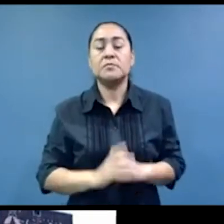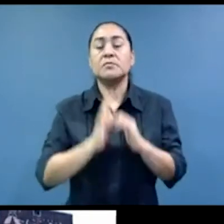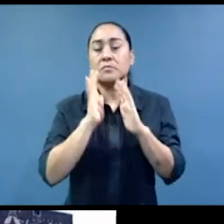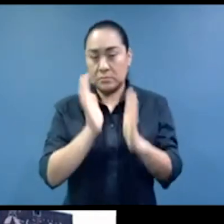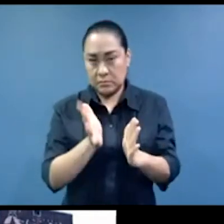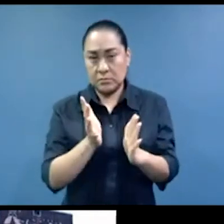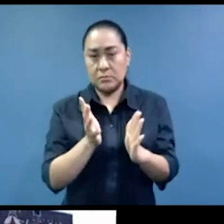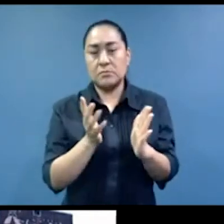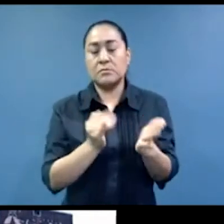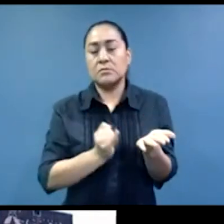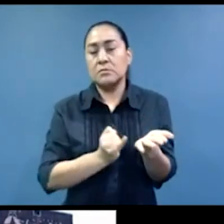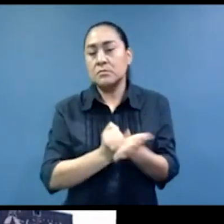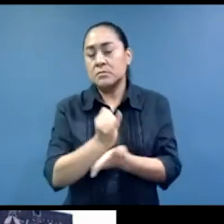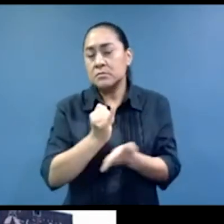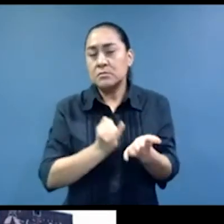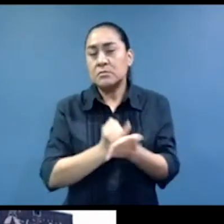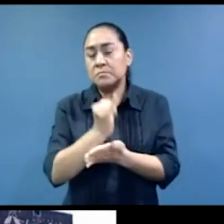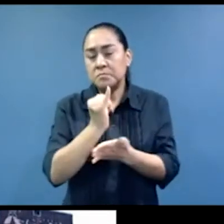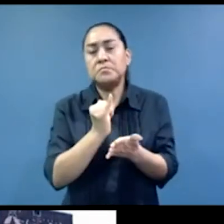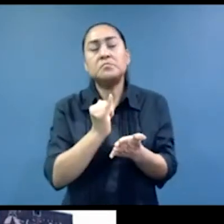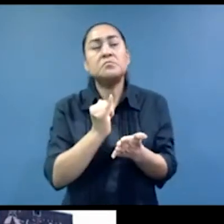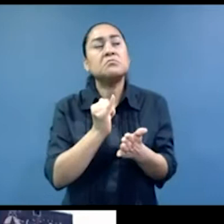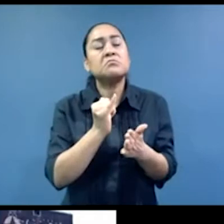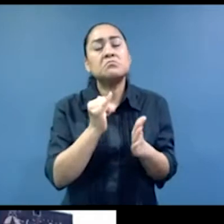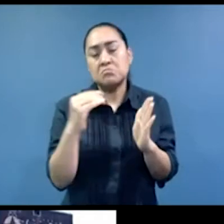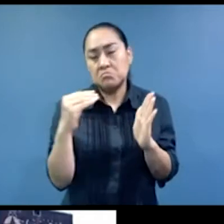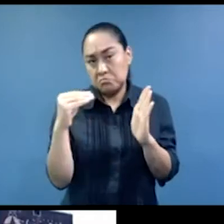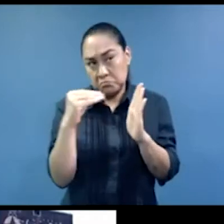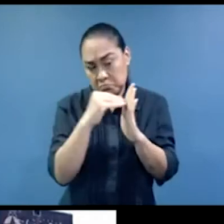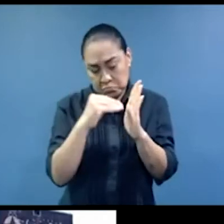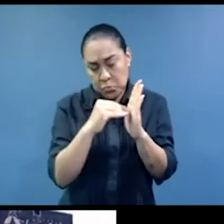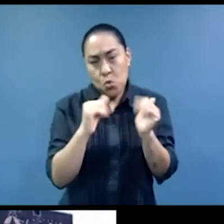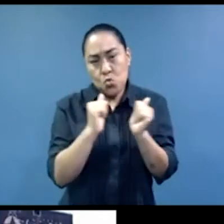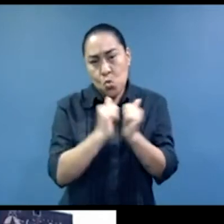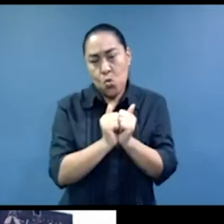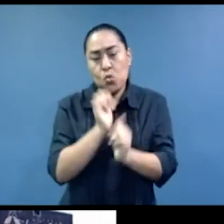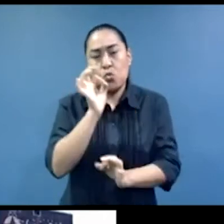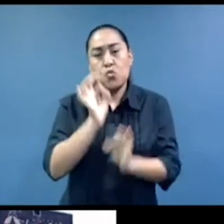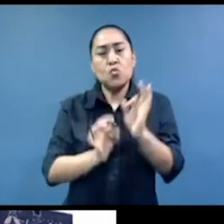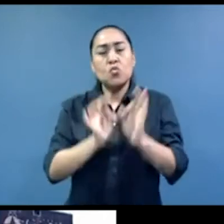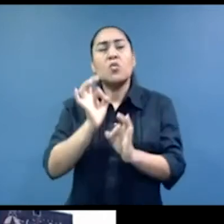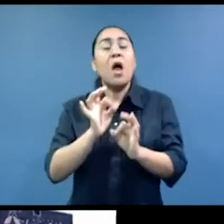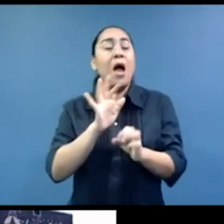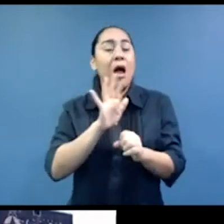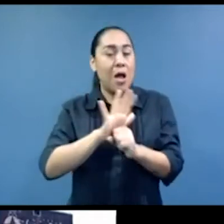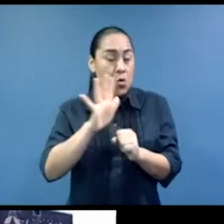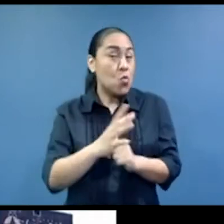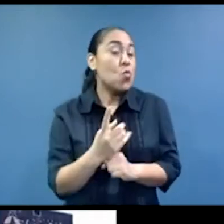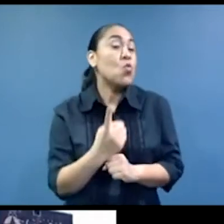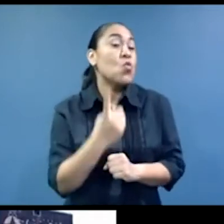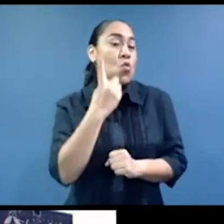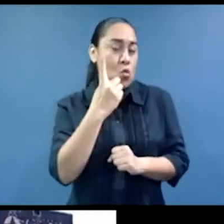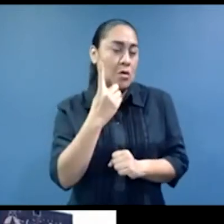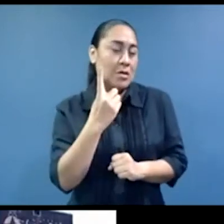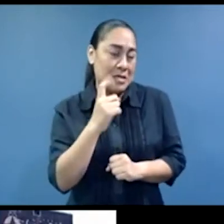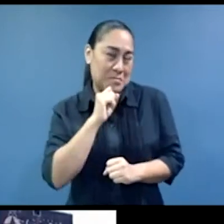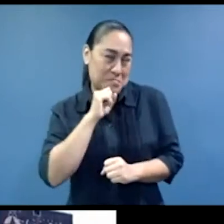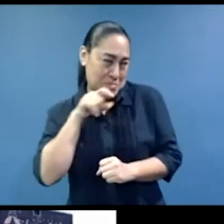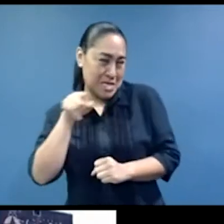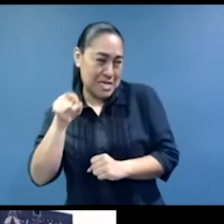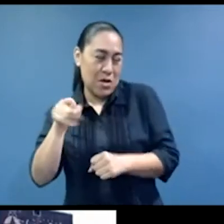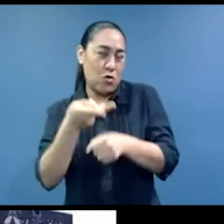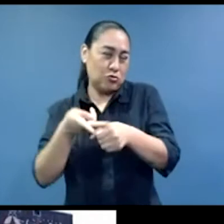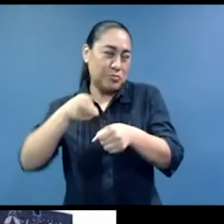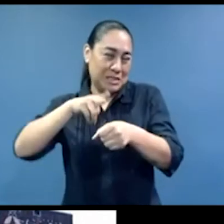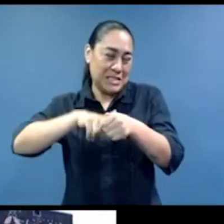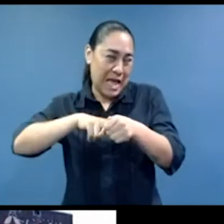implementamos, acompañamos un proceso judicial contra una de estas clínicas,